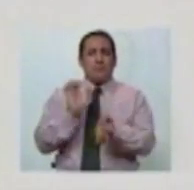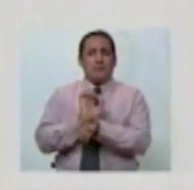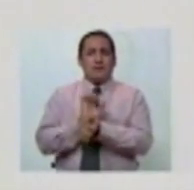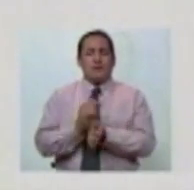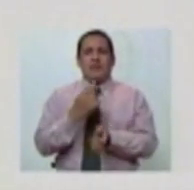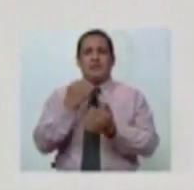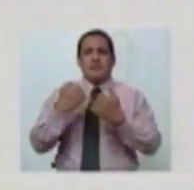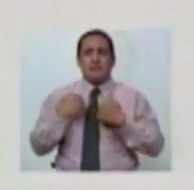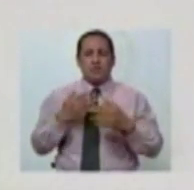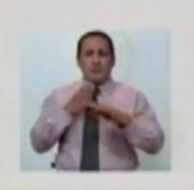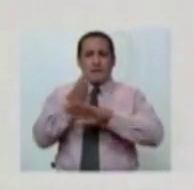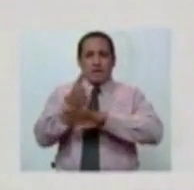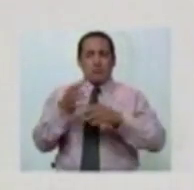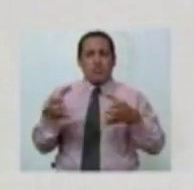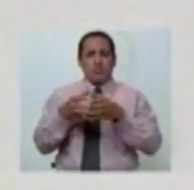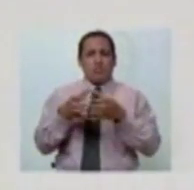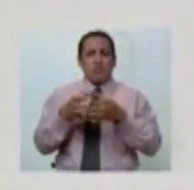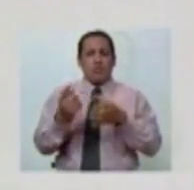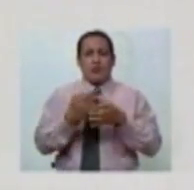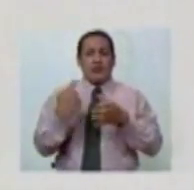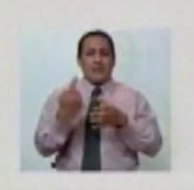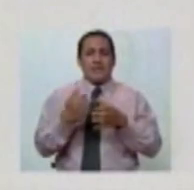que pertenecía a una organización sindical